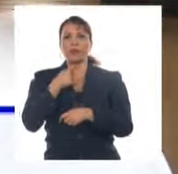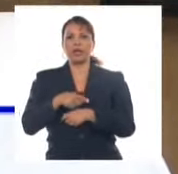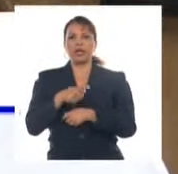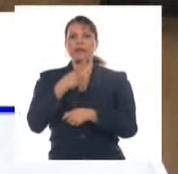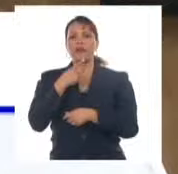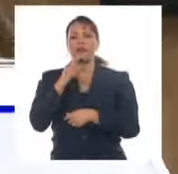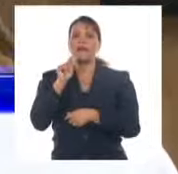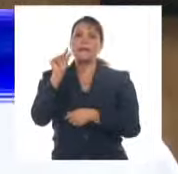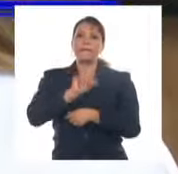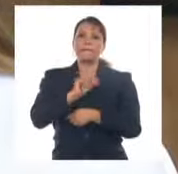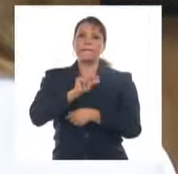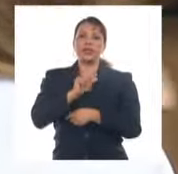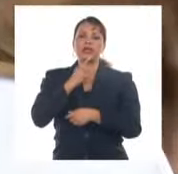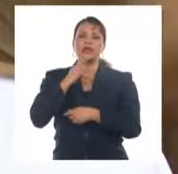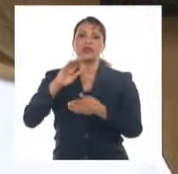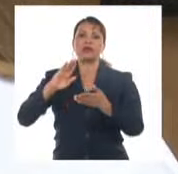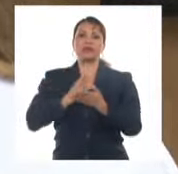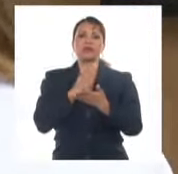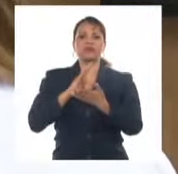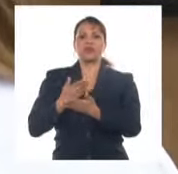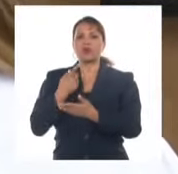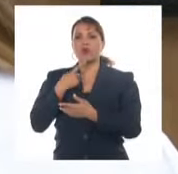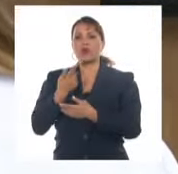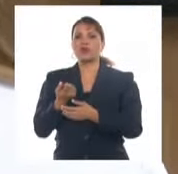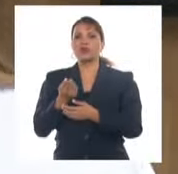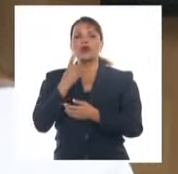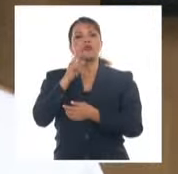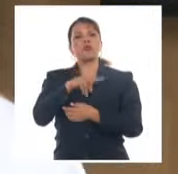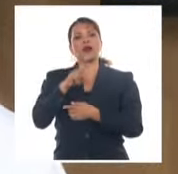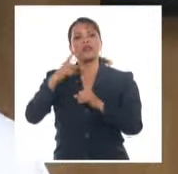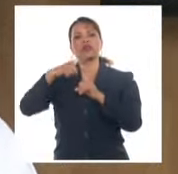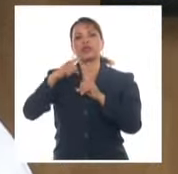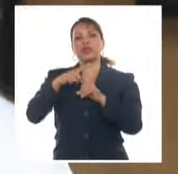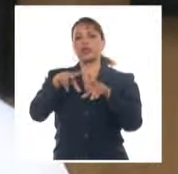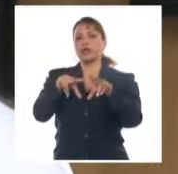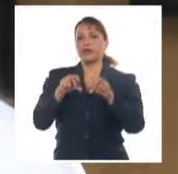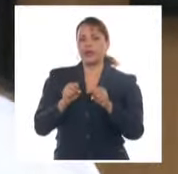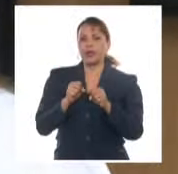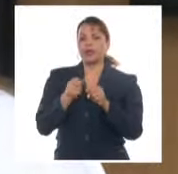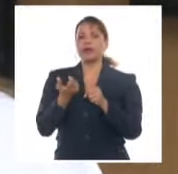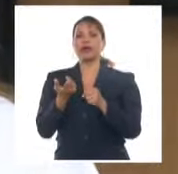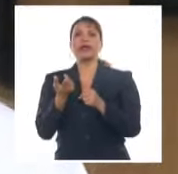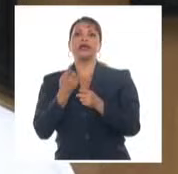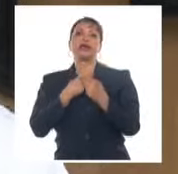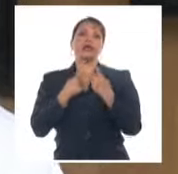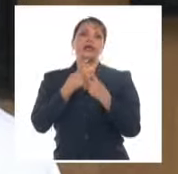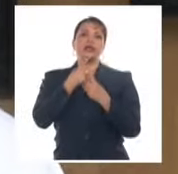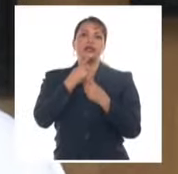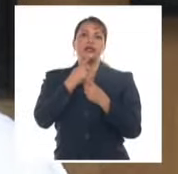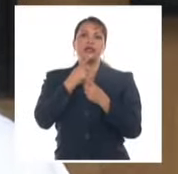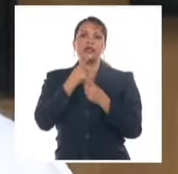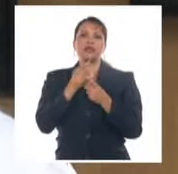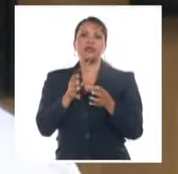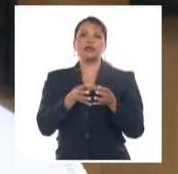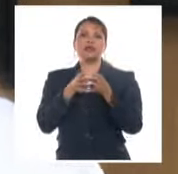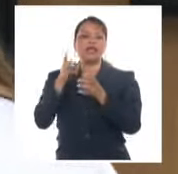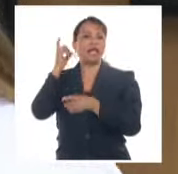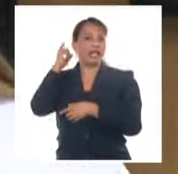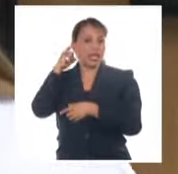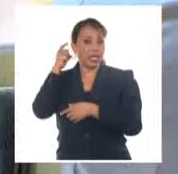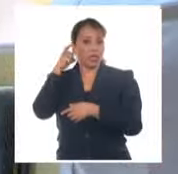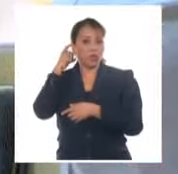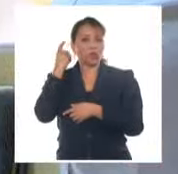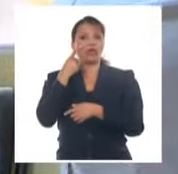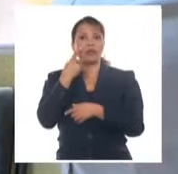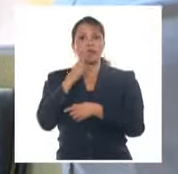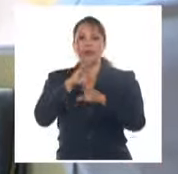mínimamente invasivos buscando nuevas técnicas buscando poder llevar la neurocirugía cubana a los estándares